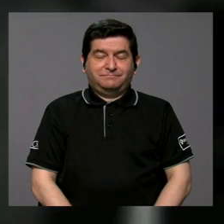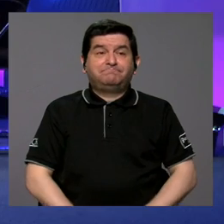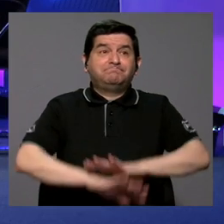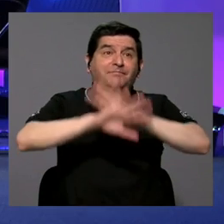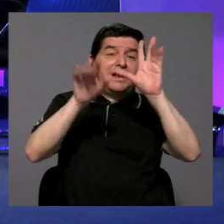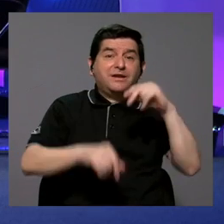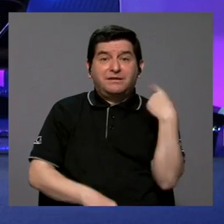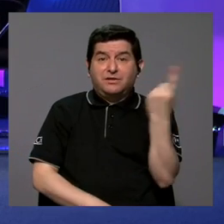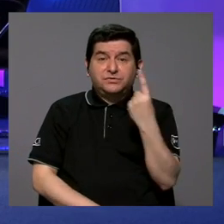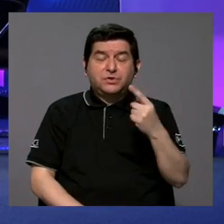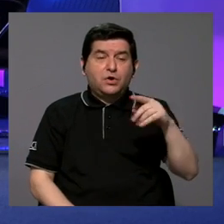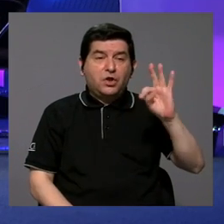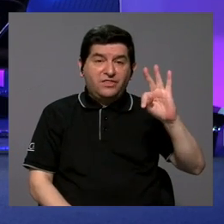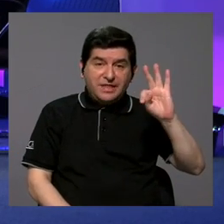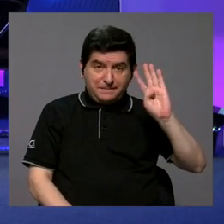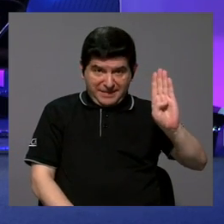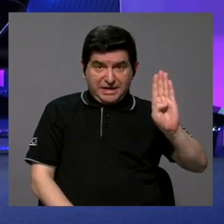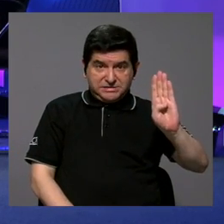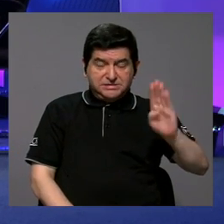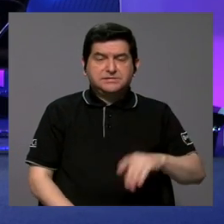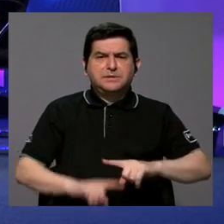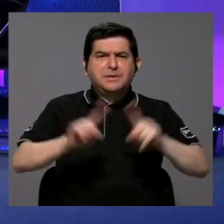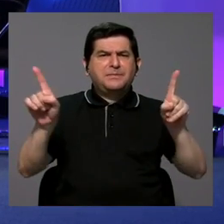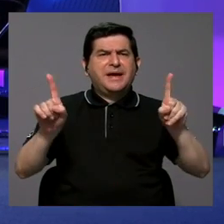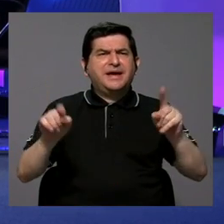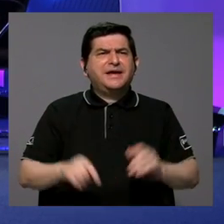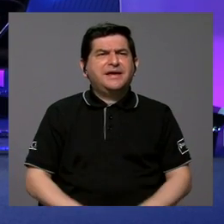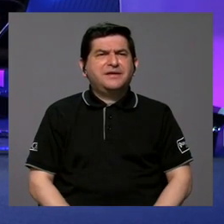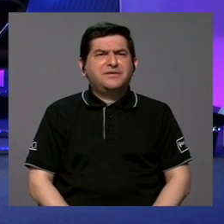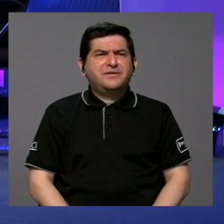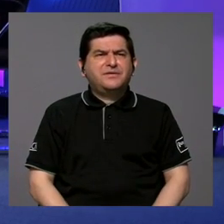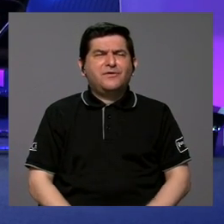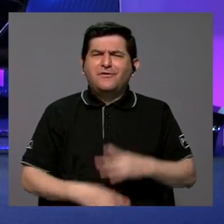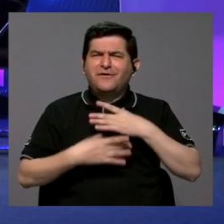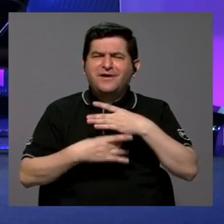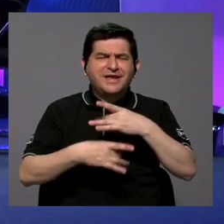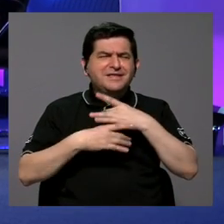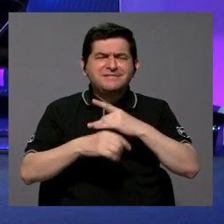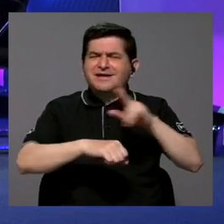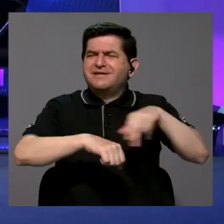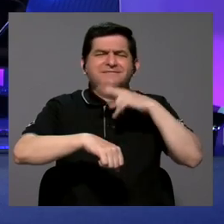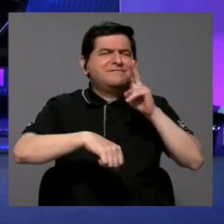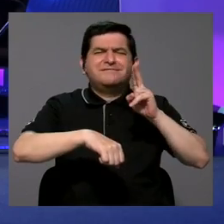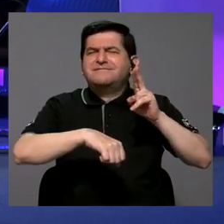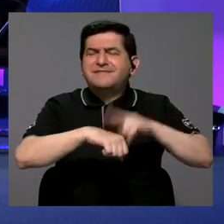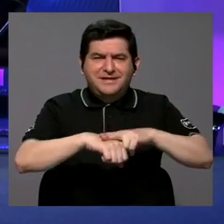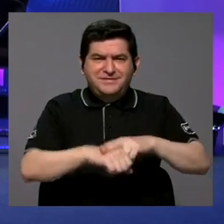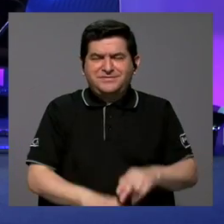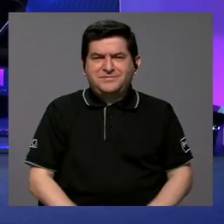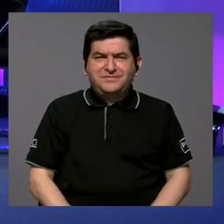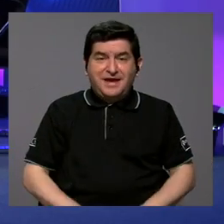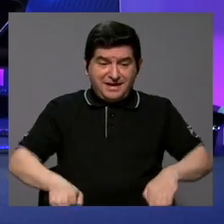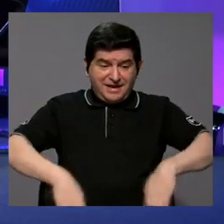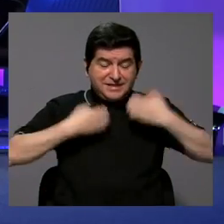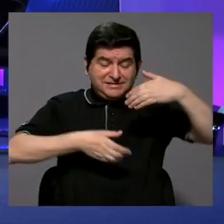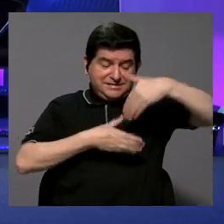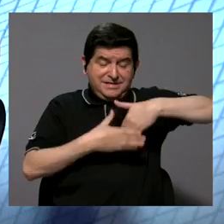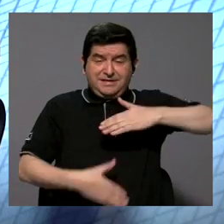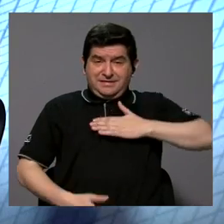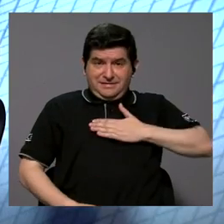Claro, no solamente los Beatles, pero hubo como una atracción innata, como algo que existía dentro